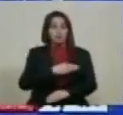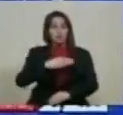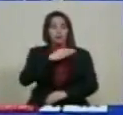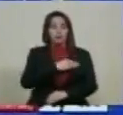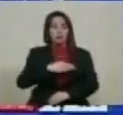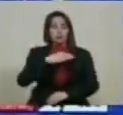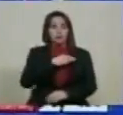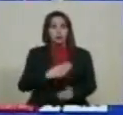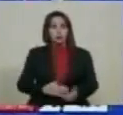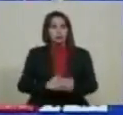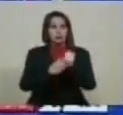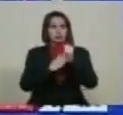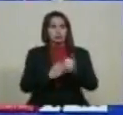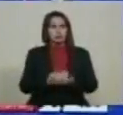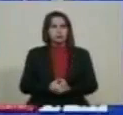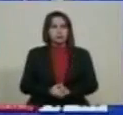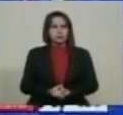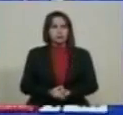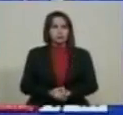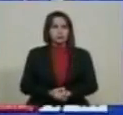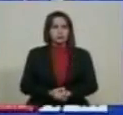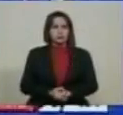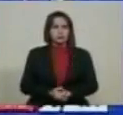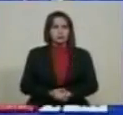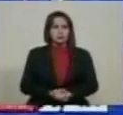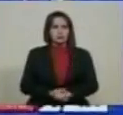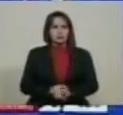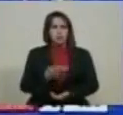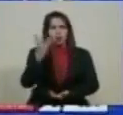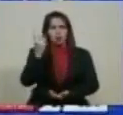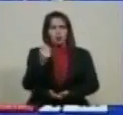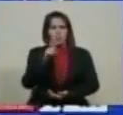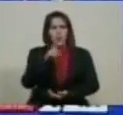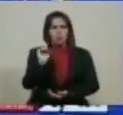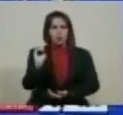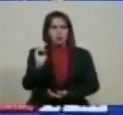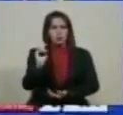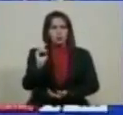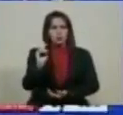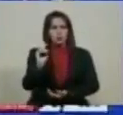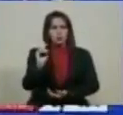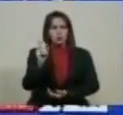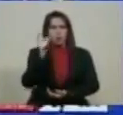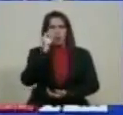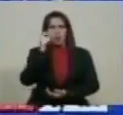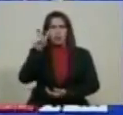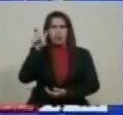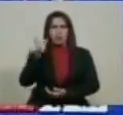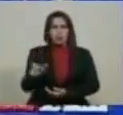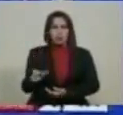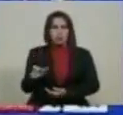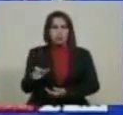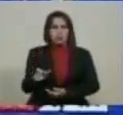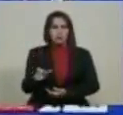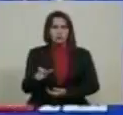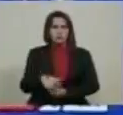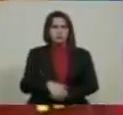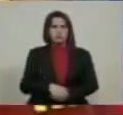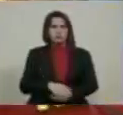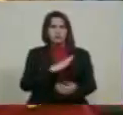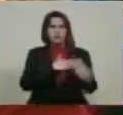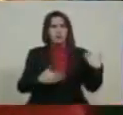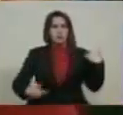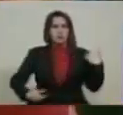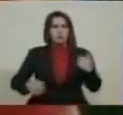nacional sería número 20, compañero Freddy Bernal Rosales,